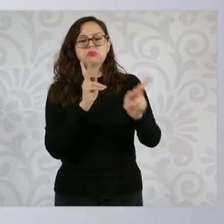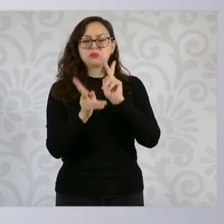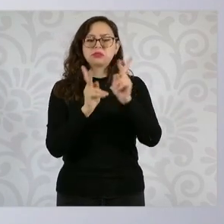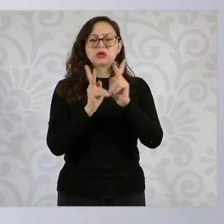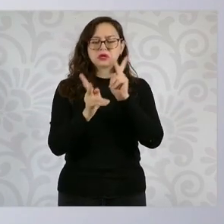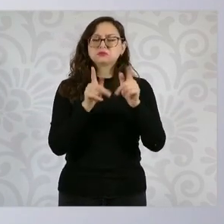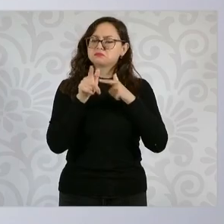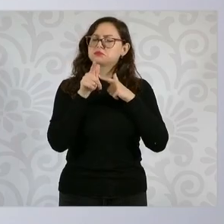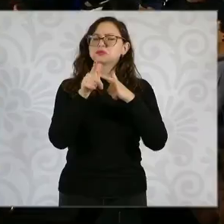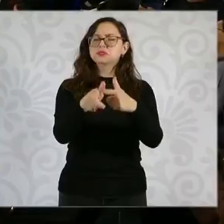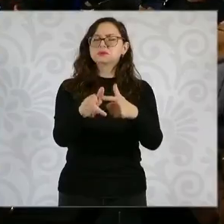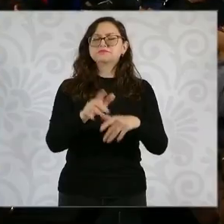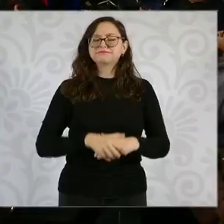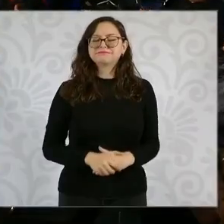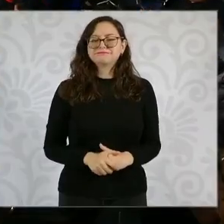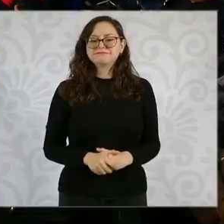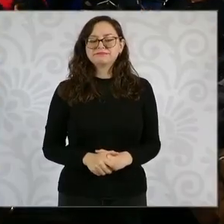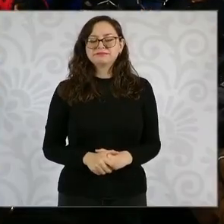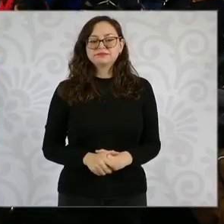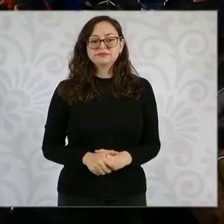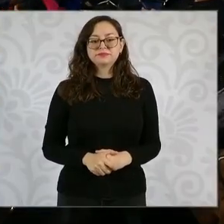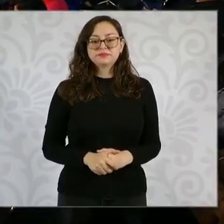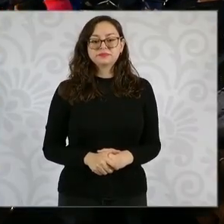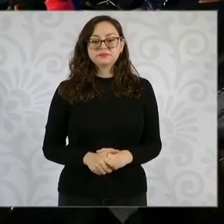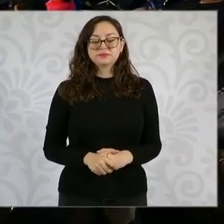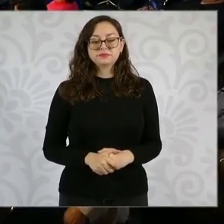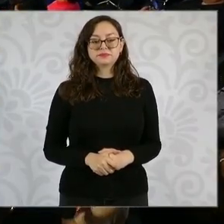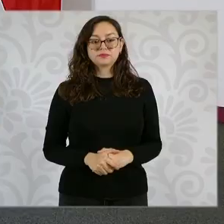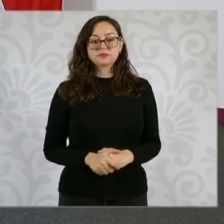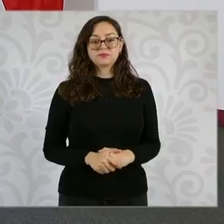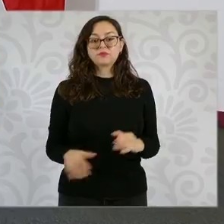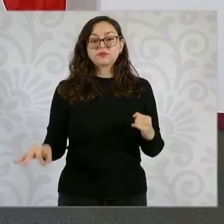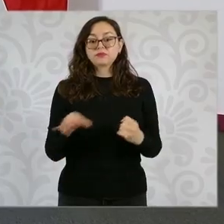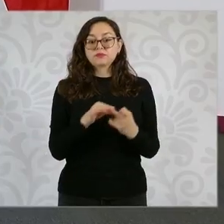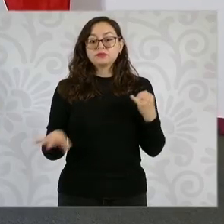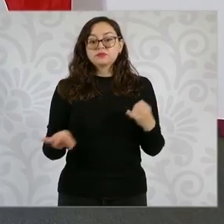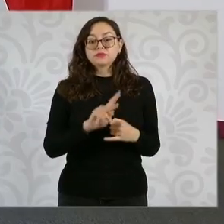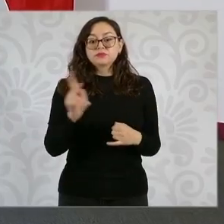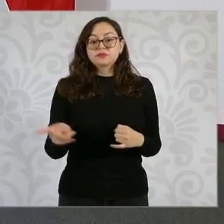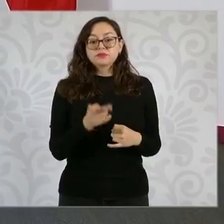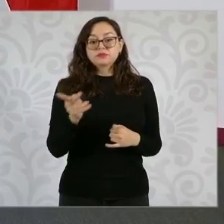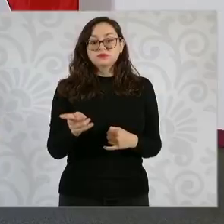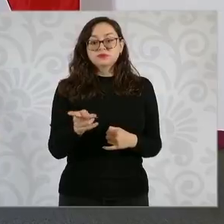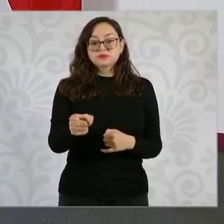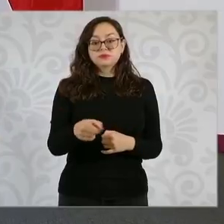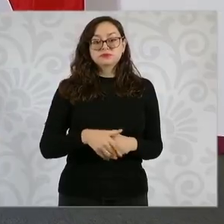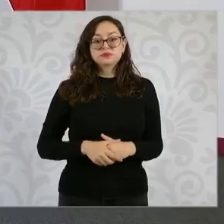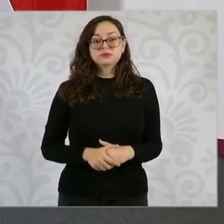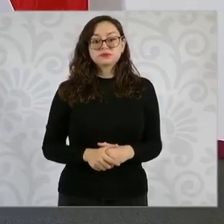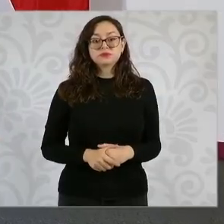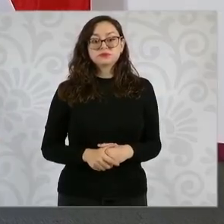llevando a cabo. Gracias. Bueno, la última por aquí, a ver.